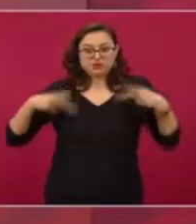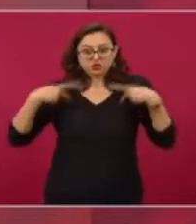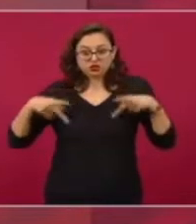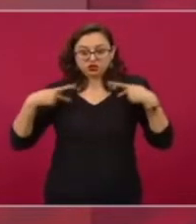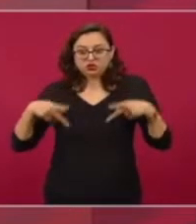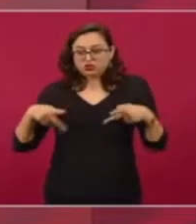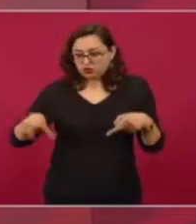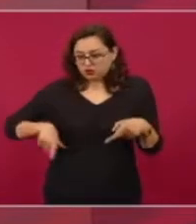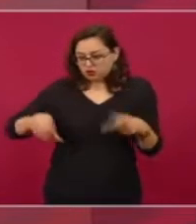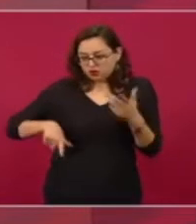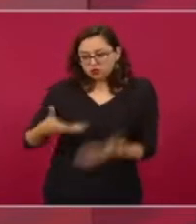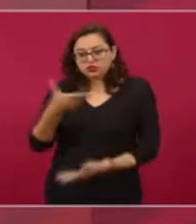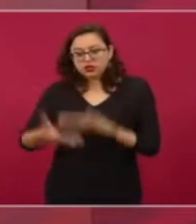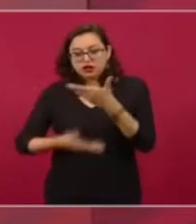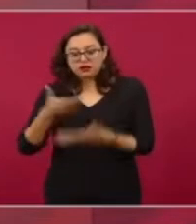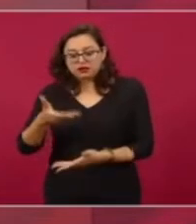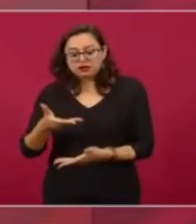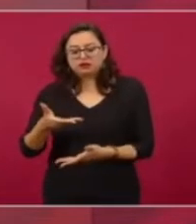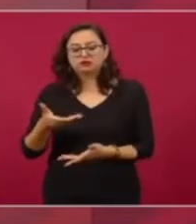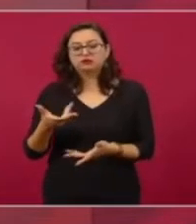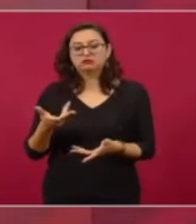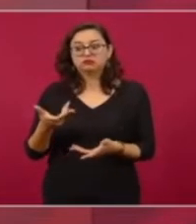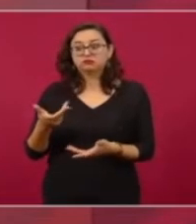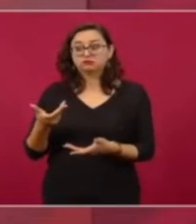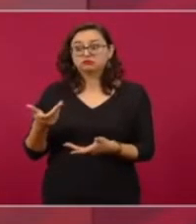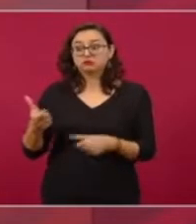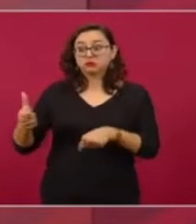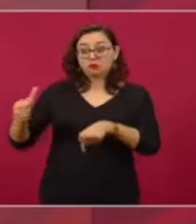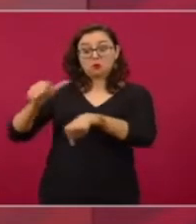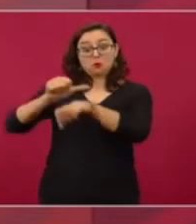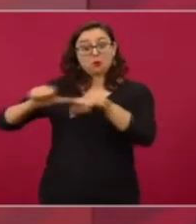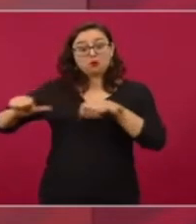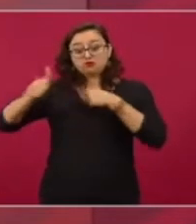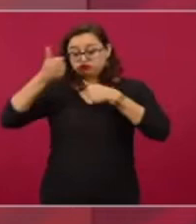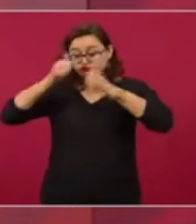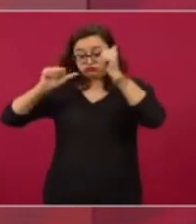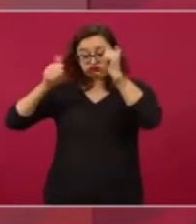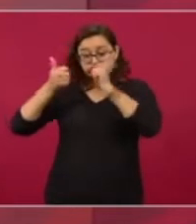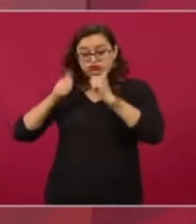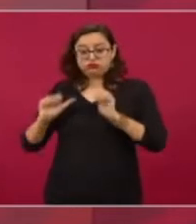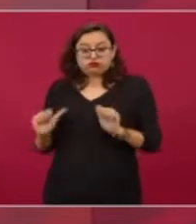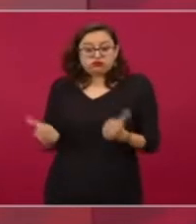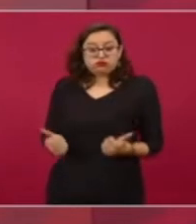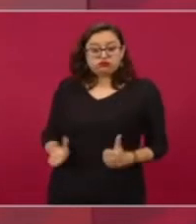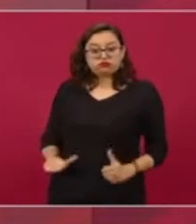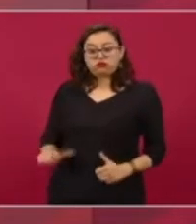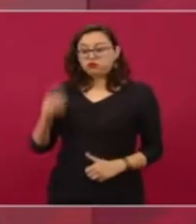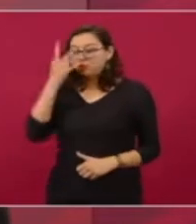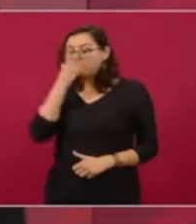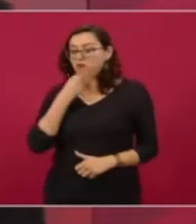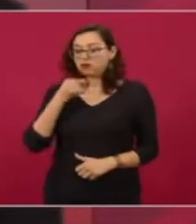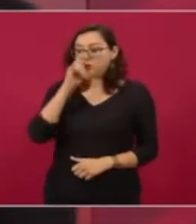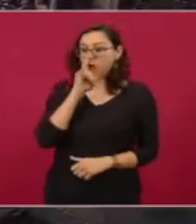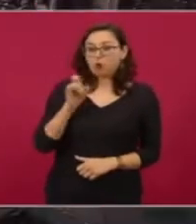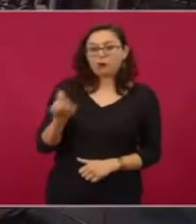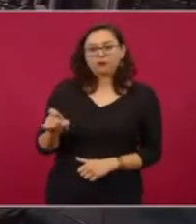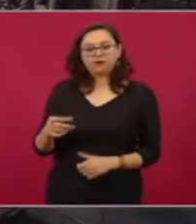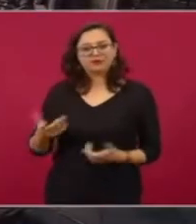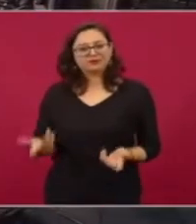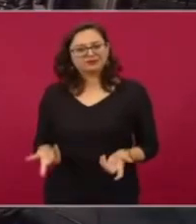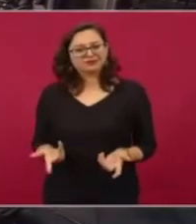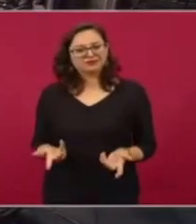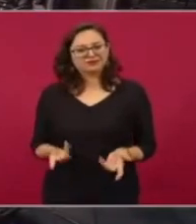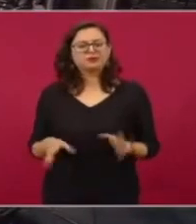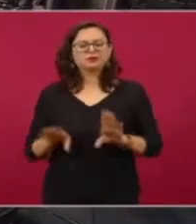sean a esta cirugía plástica la costillas del erario y luego hay que ver si tienen lo de la